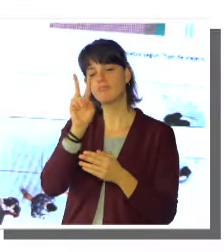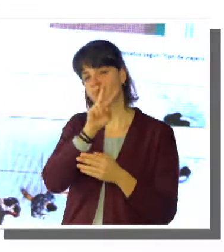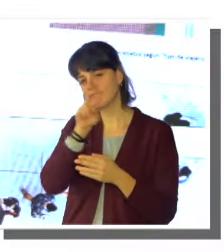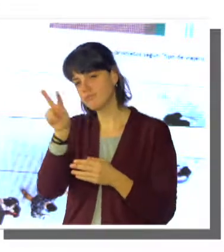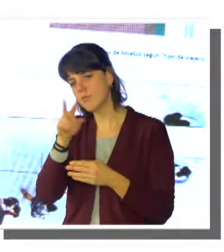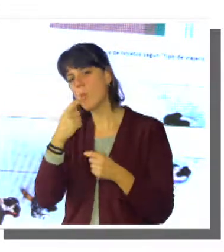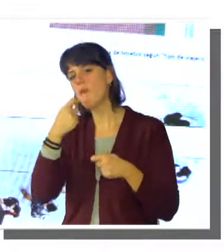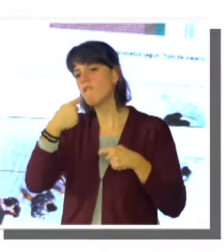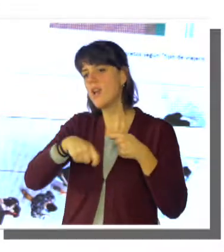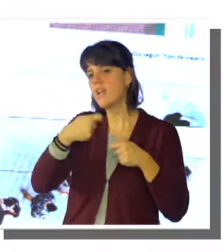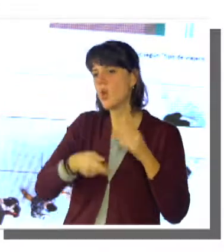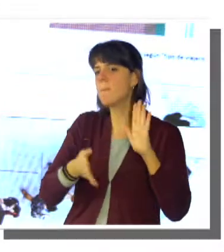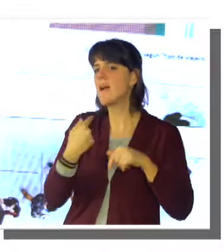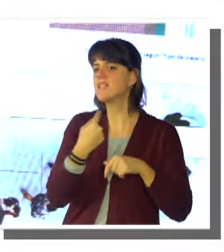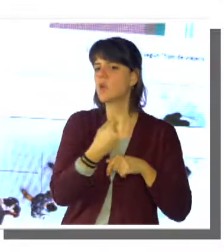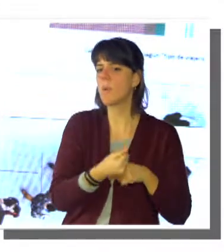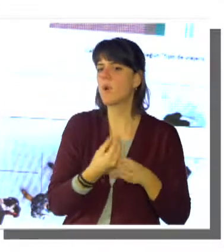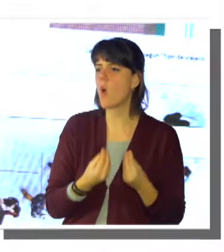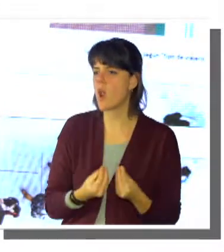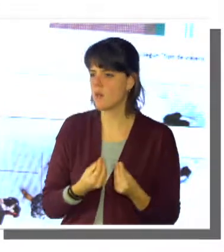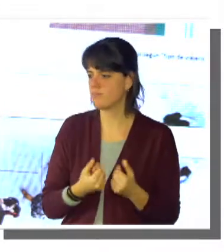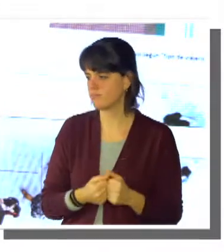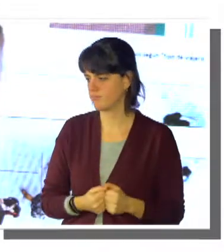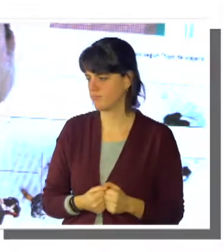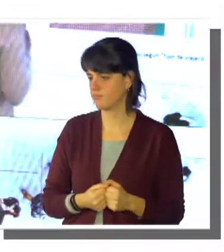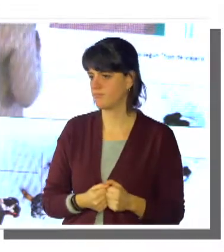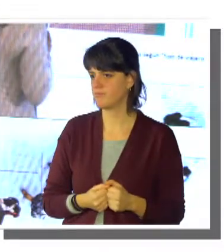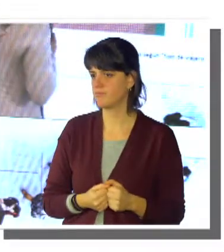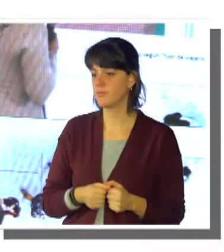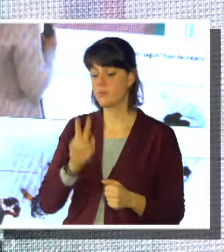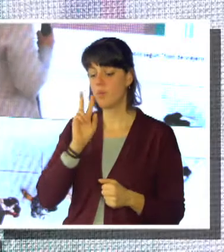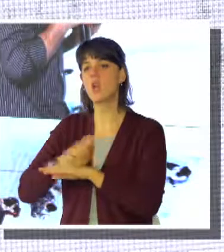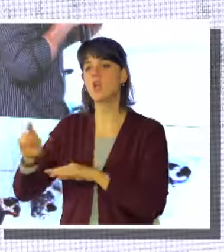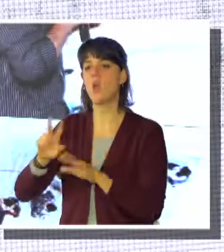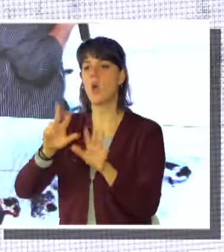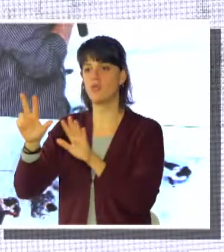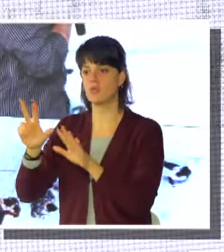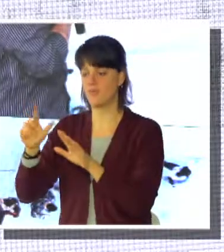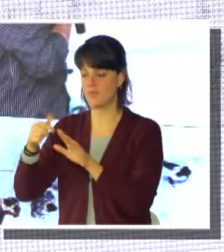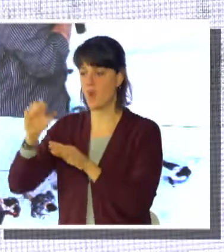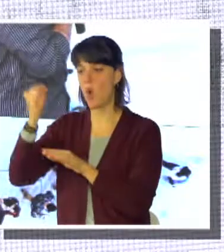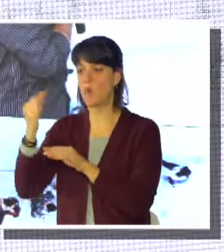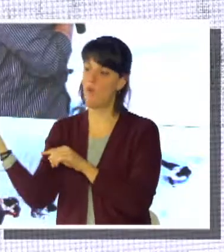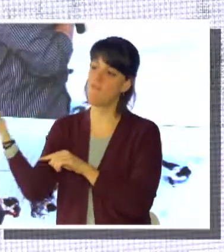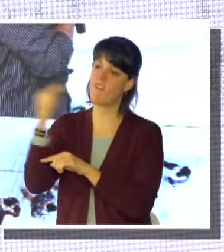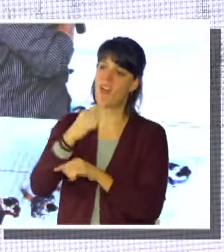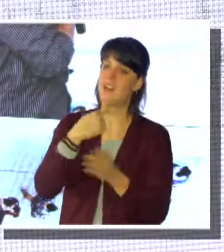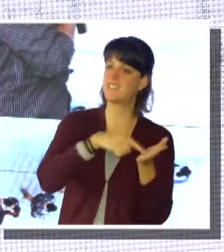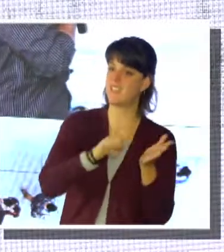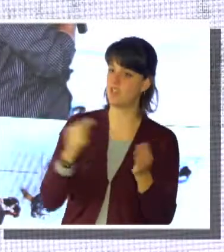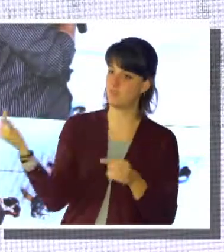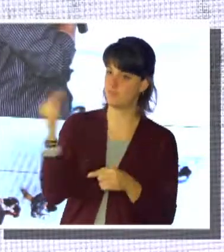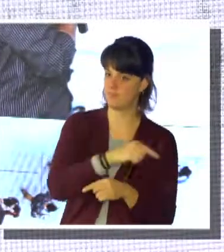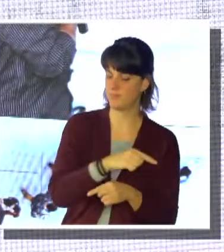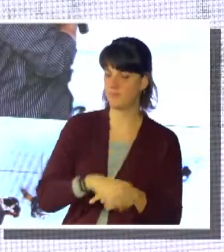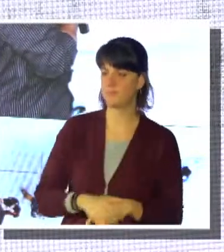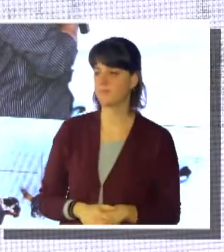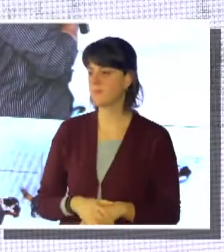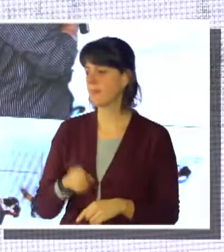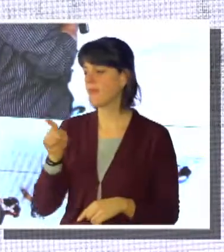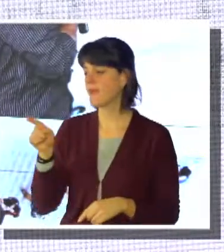que me está diciendo, por ejemplo, que si bien tengo partes más o menos repartidas, 20%, 22%,